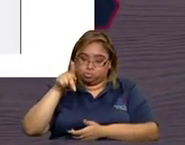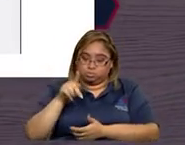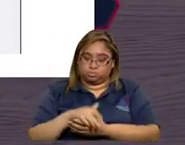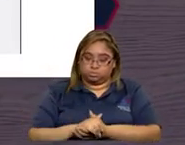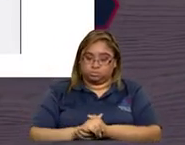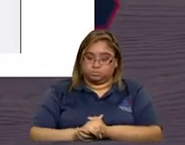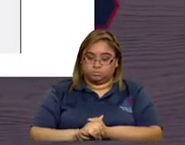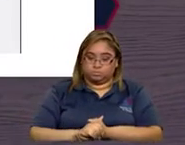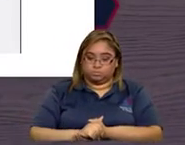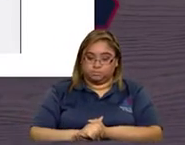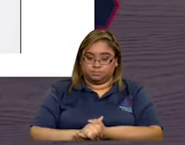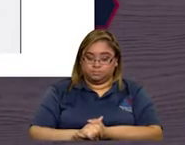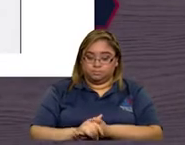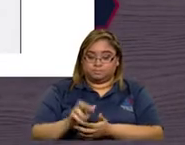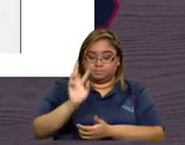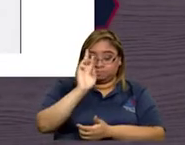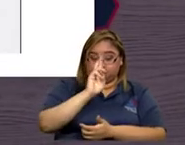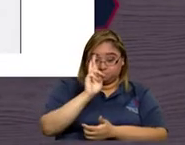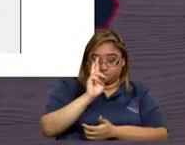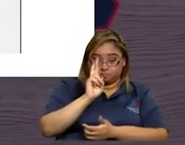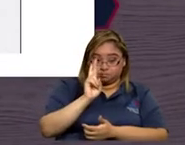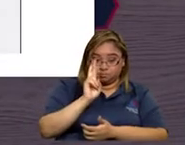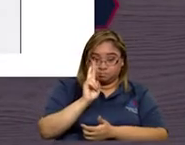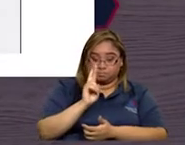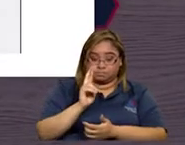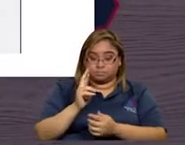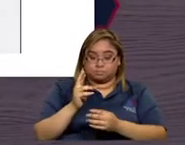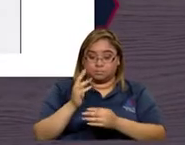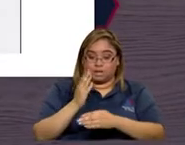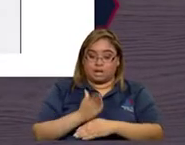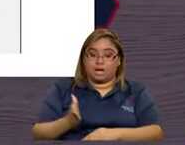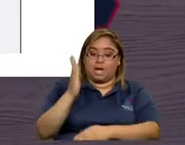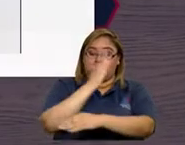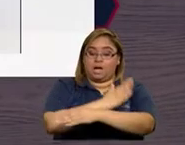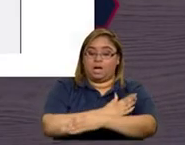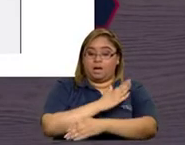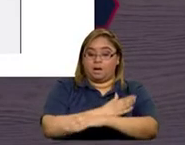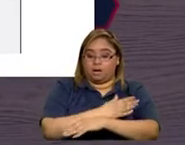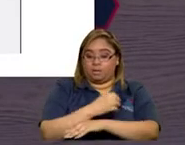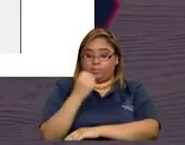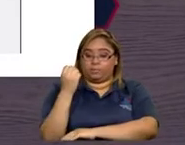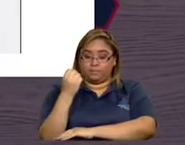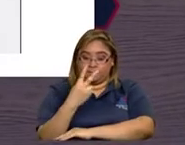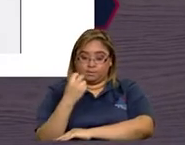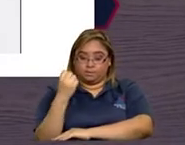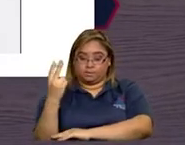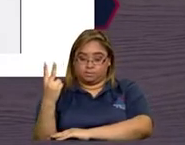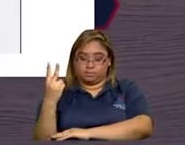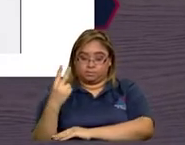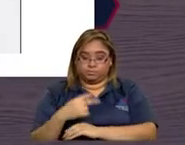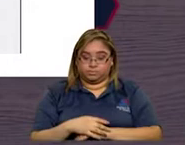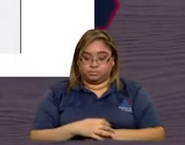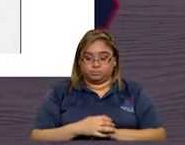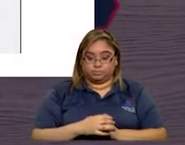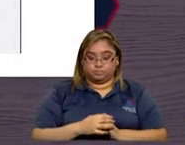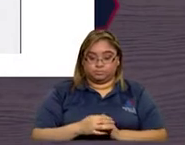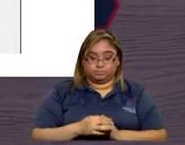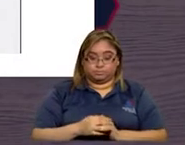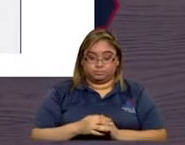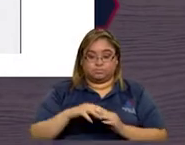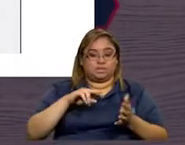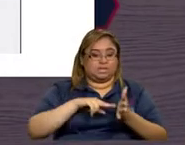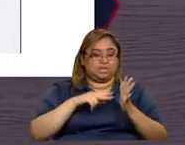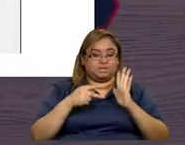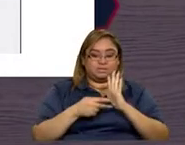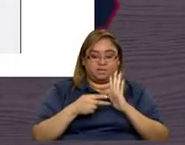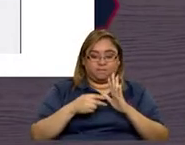la R, que representa la coma, va antecedida al número 22. Lo que quiere decir que ahí en